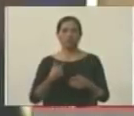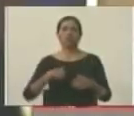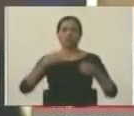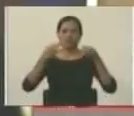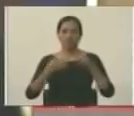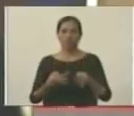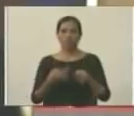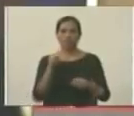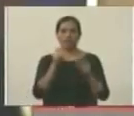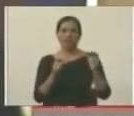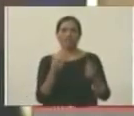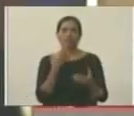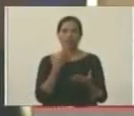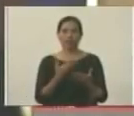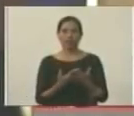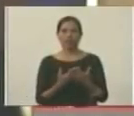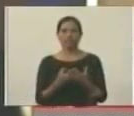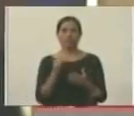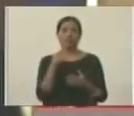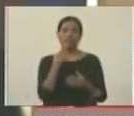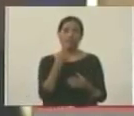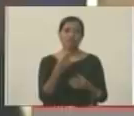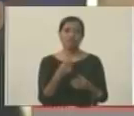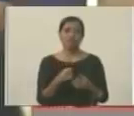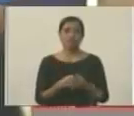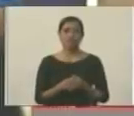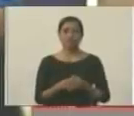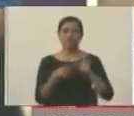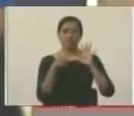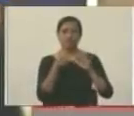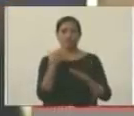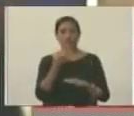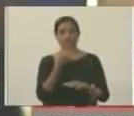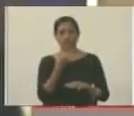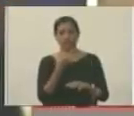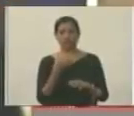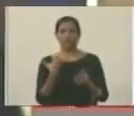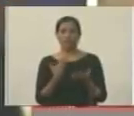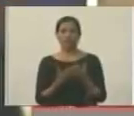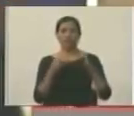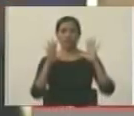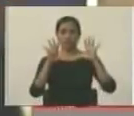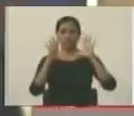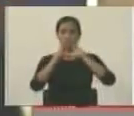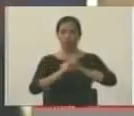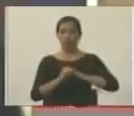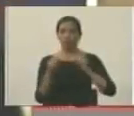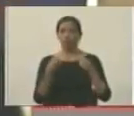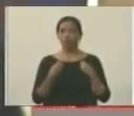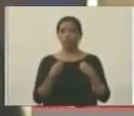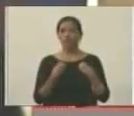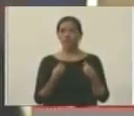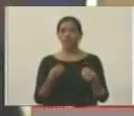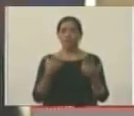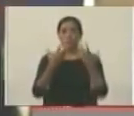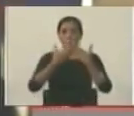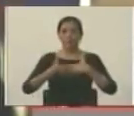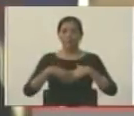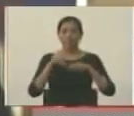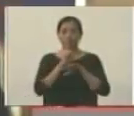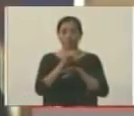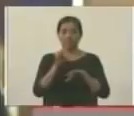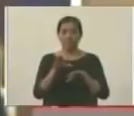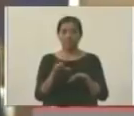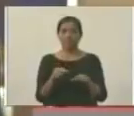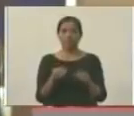gente lo agradece. Si a ti te dicen de 6 de la tarde a 10 de la noche, donde tú vives, viene la administración de carga para